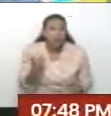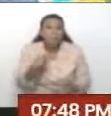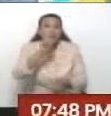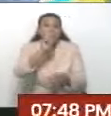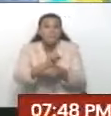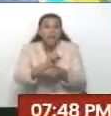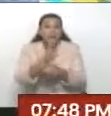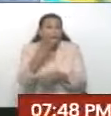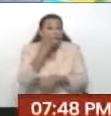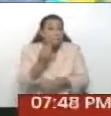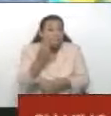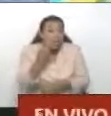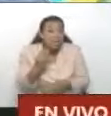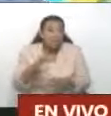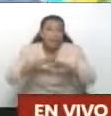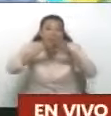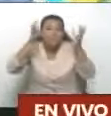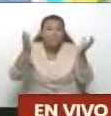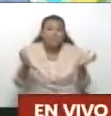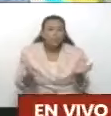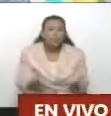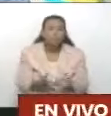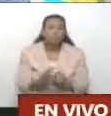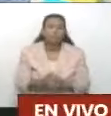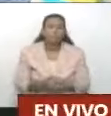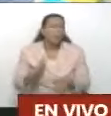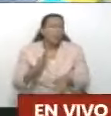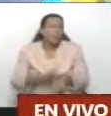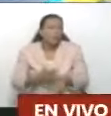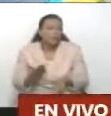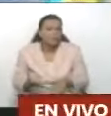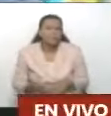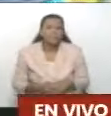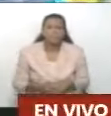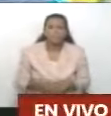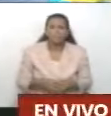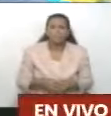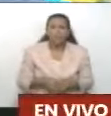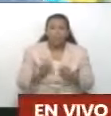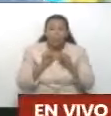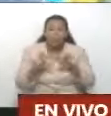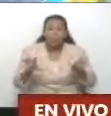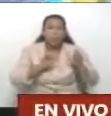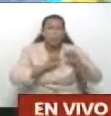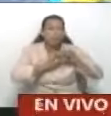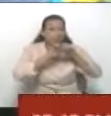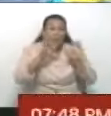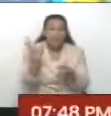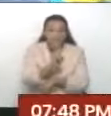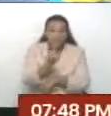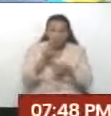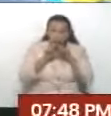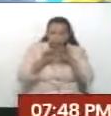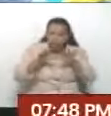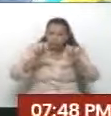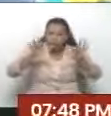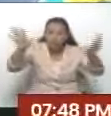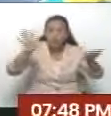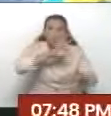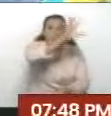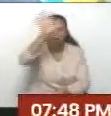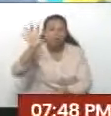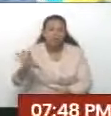gran experiencia mundial de cualquier país. Los flujos migratorios existen en todos los